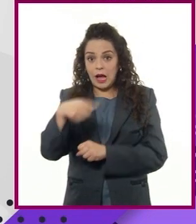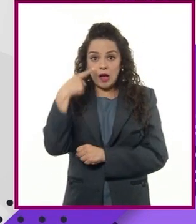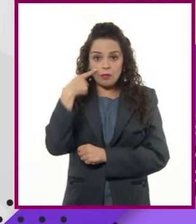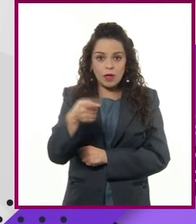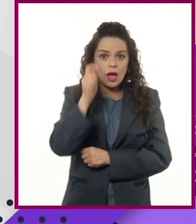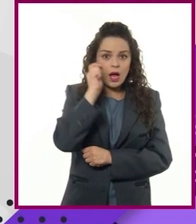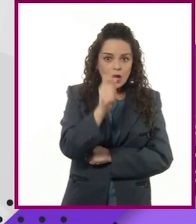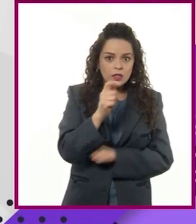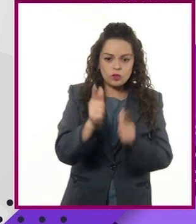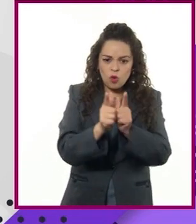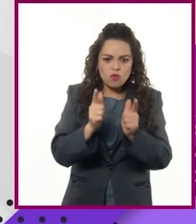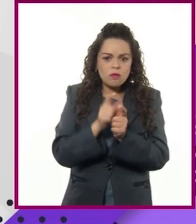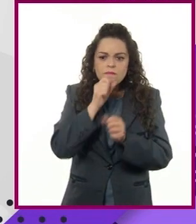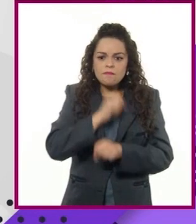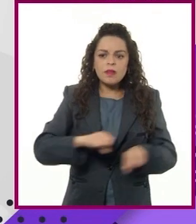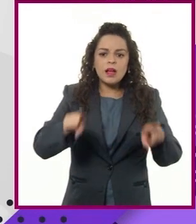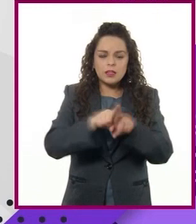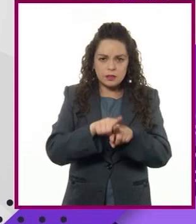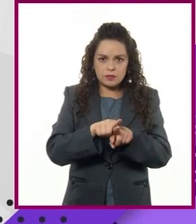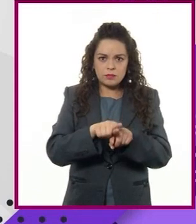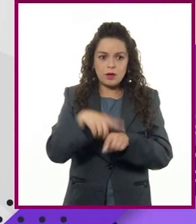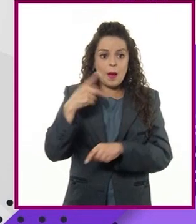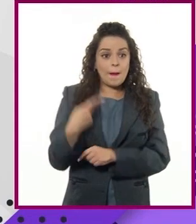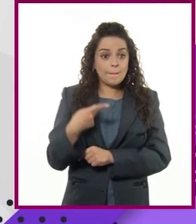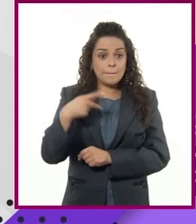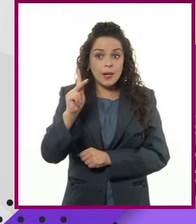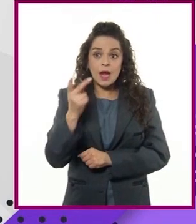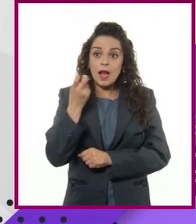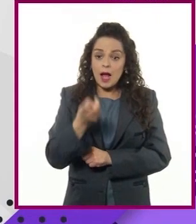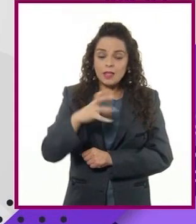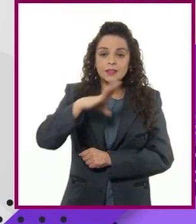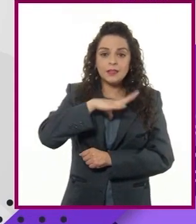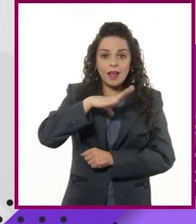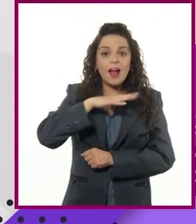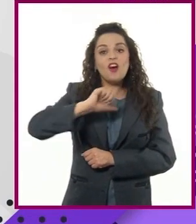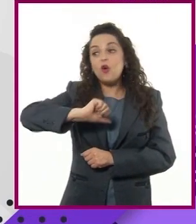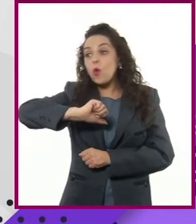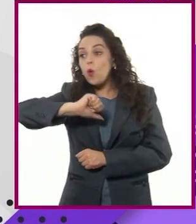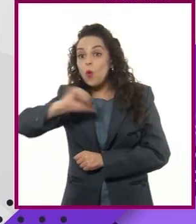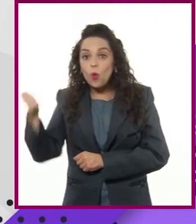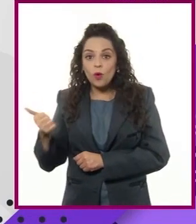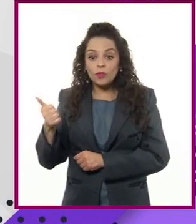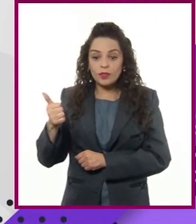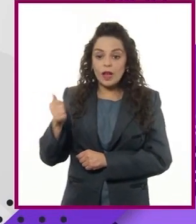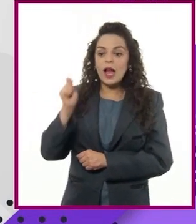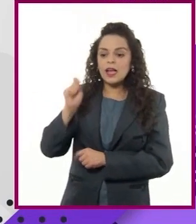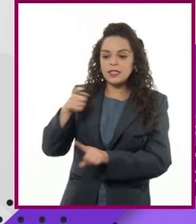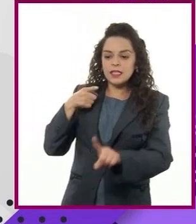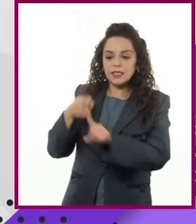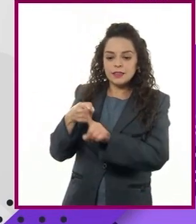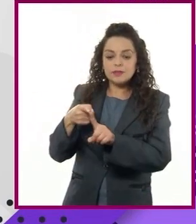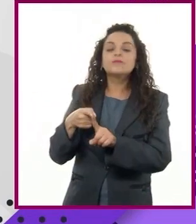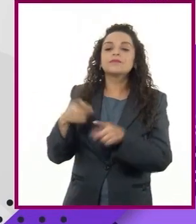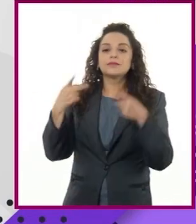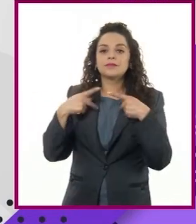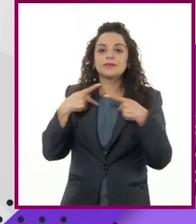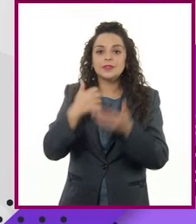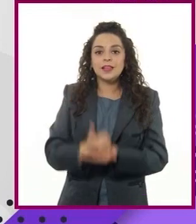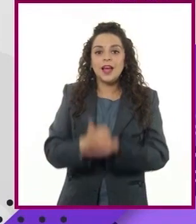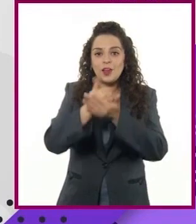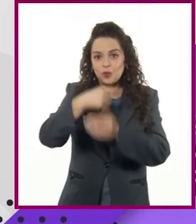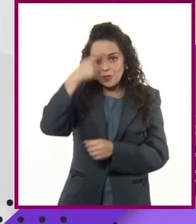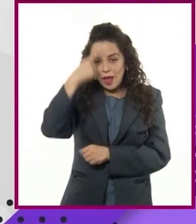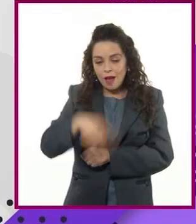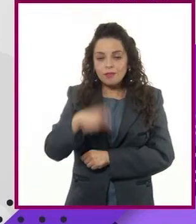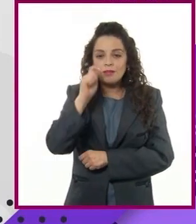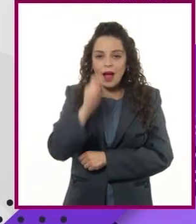misma situación. Sin embargo, esta vez existe un tercer agente que es la negociadora.